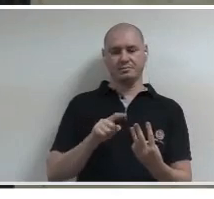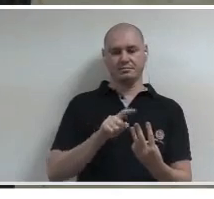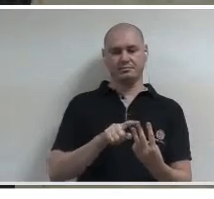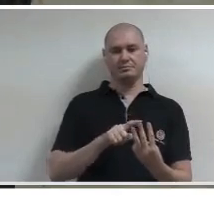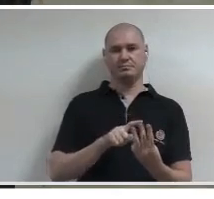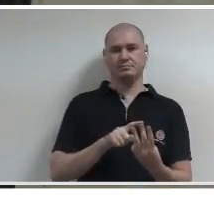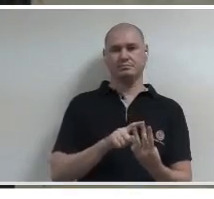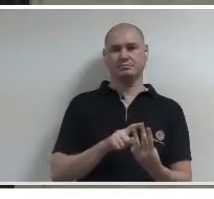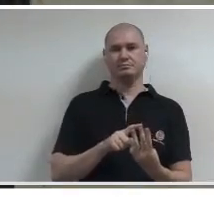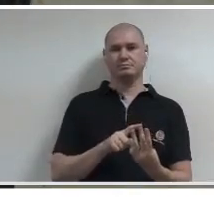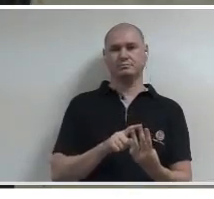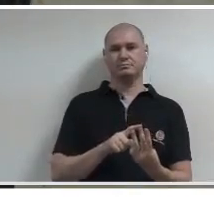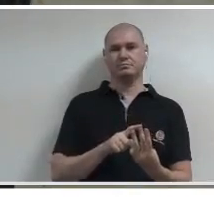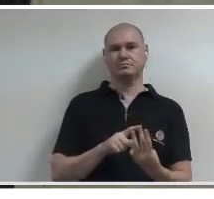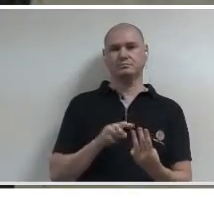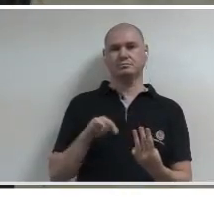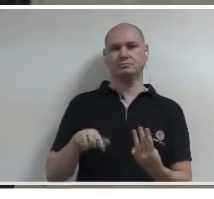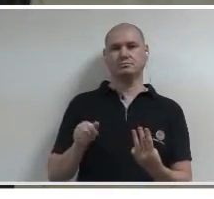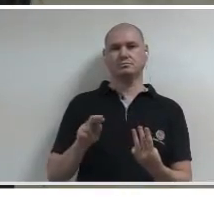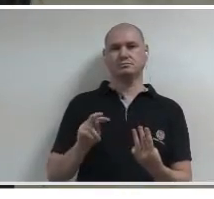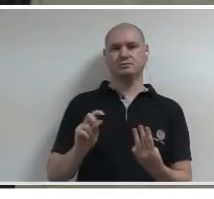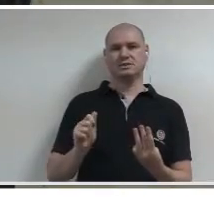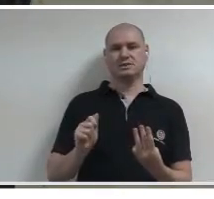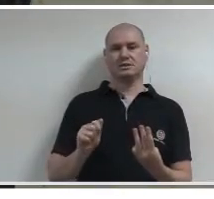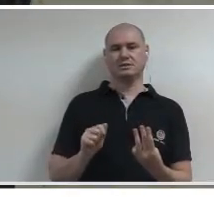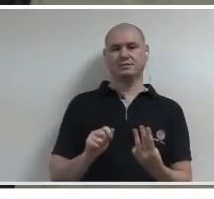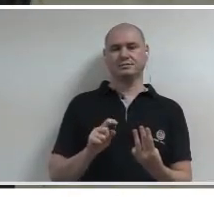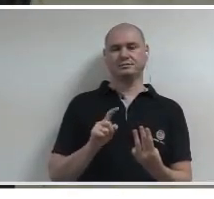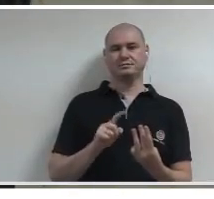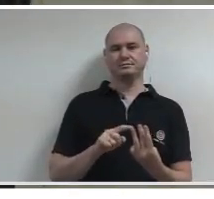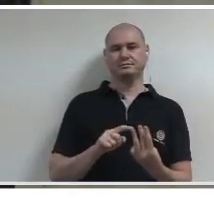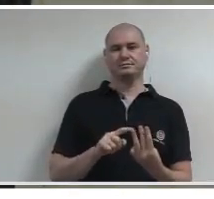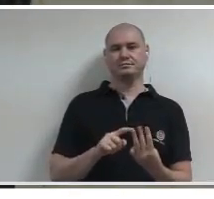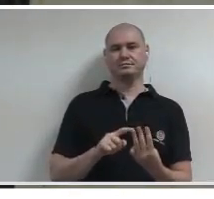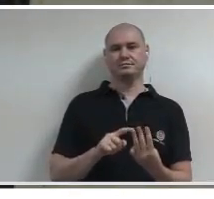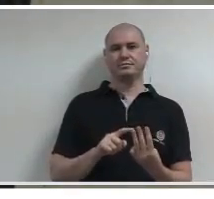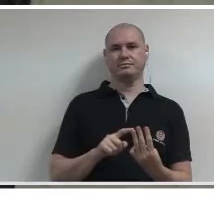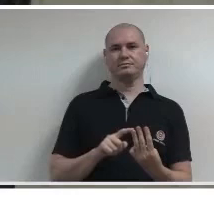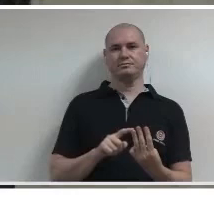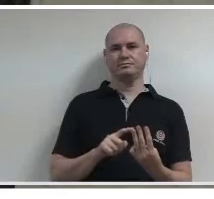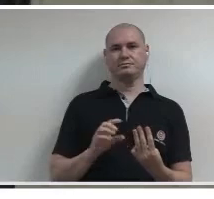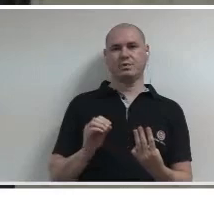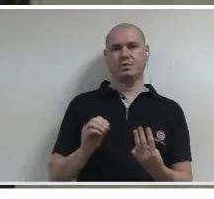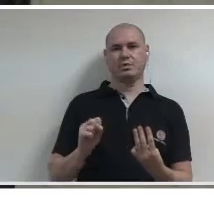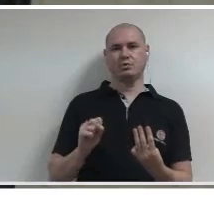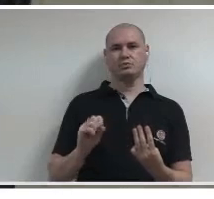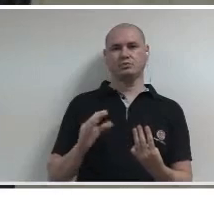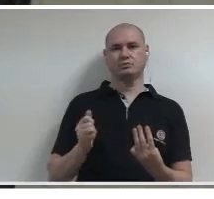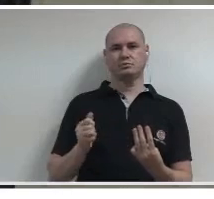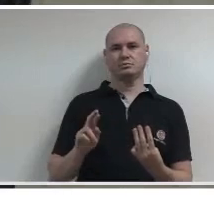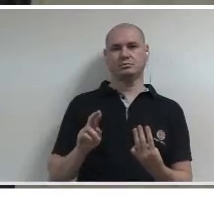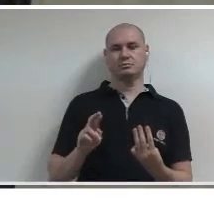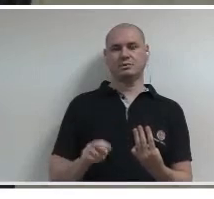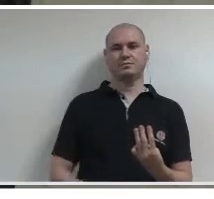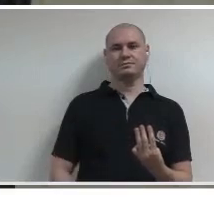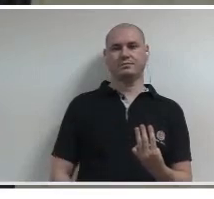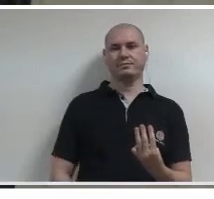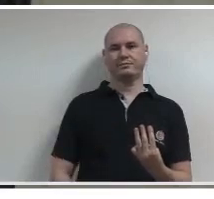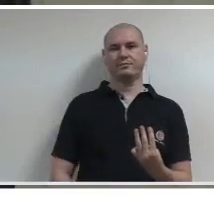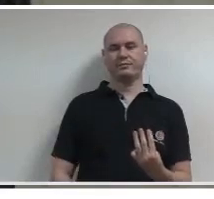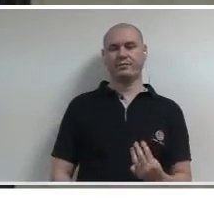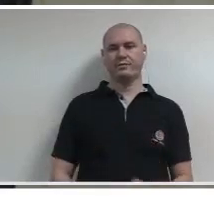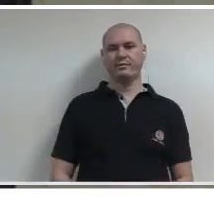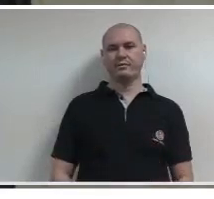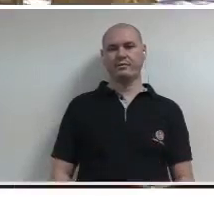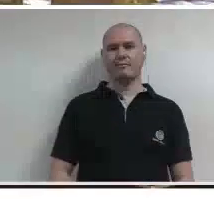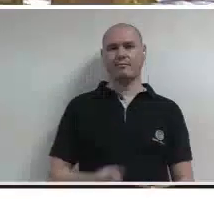Abogada María Inés Acosta Fernández. Abogada Marta Rosana González Galeano. Abogado Oscar